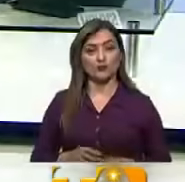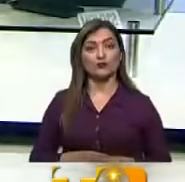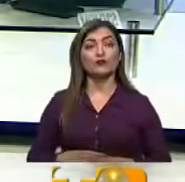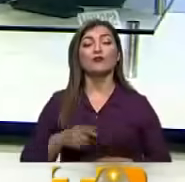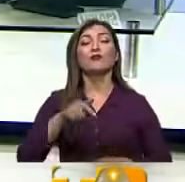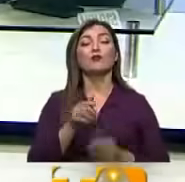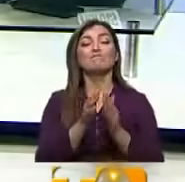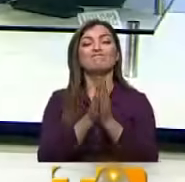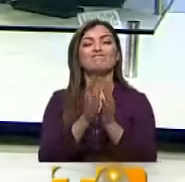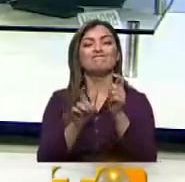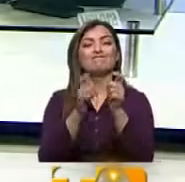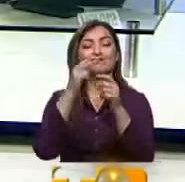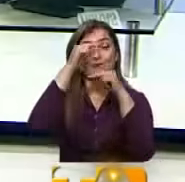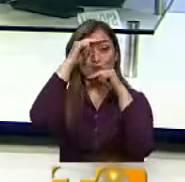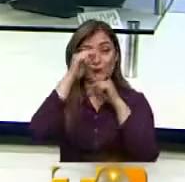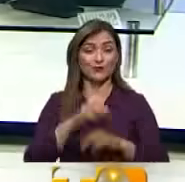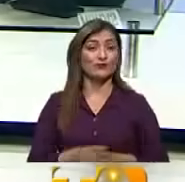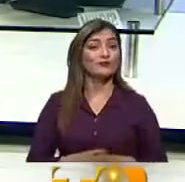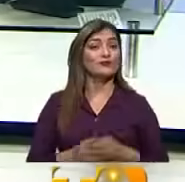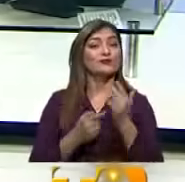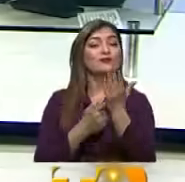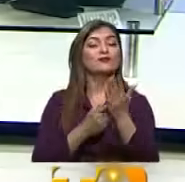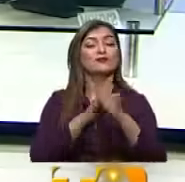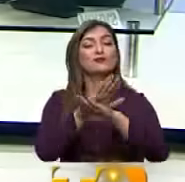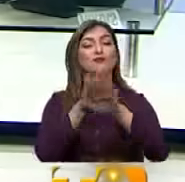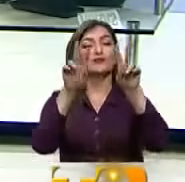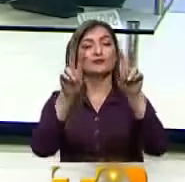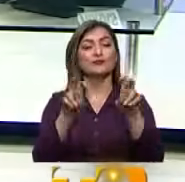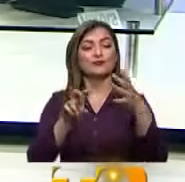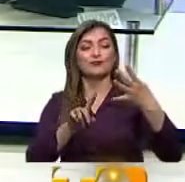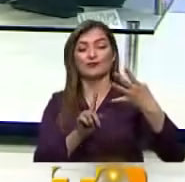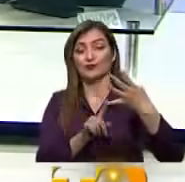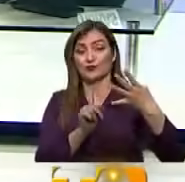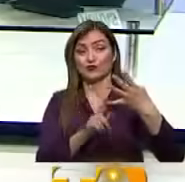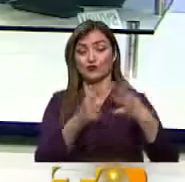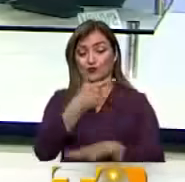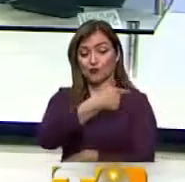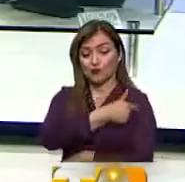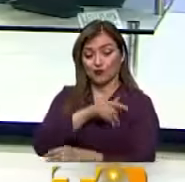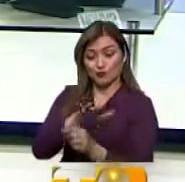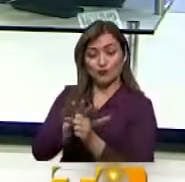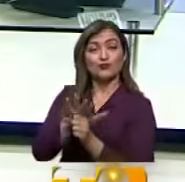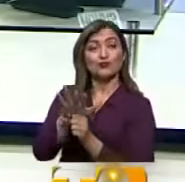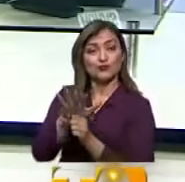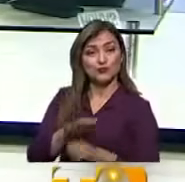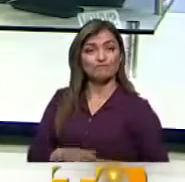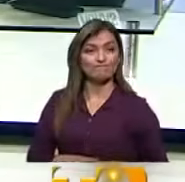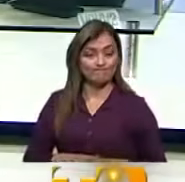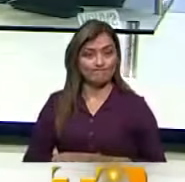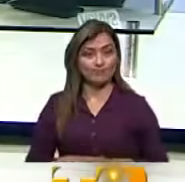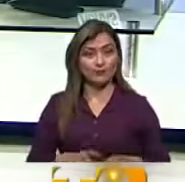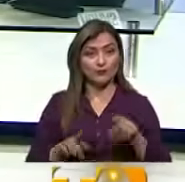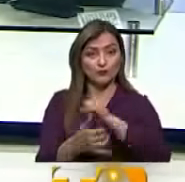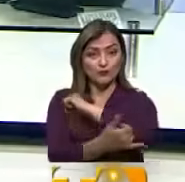Hoy, a pedido de nuestros televidentes, vamos a tratar sobre la aplicación de la cuarta dosis de la vacuna contra el COVID-19. Ya hay